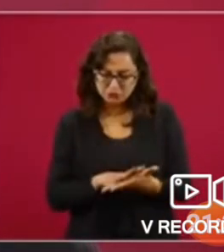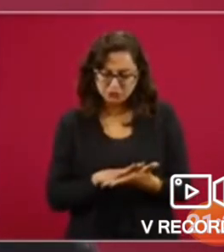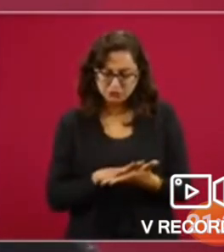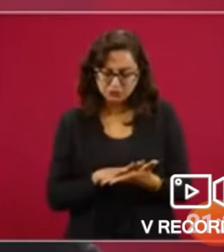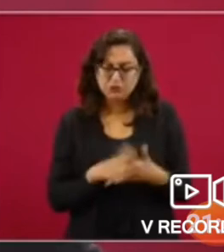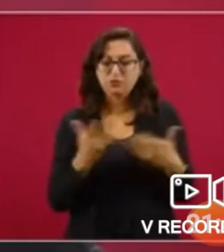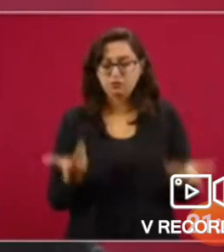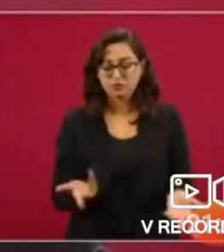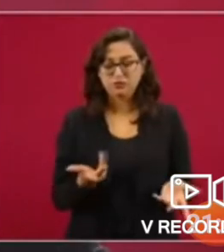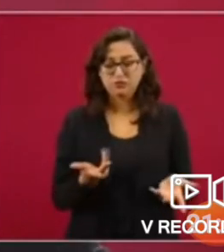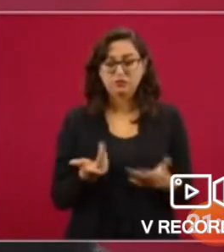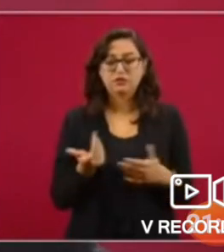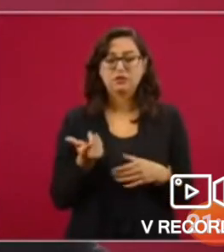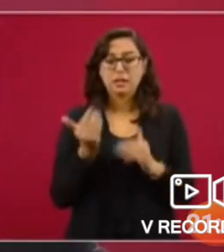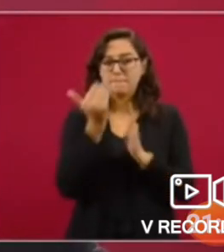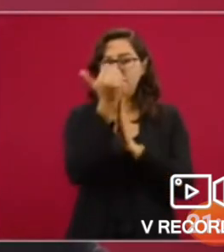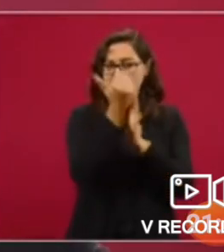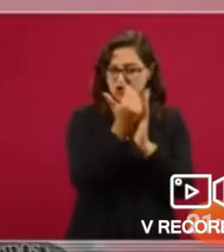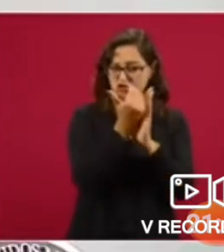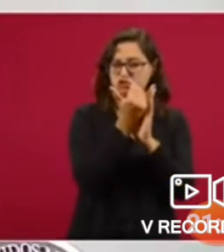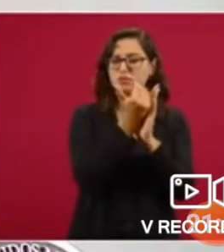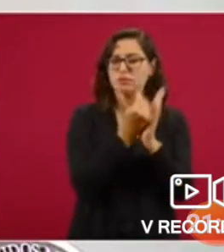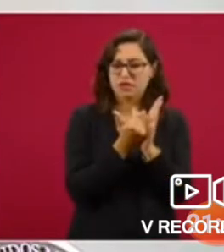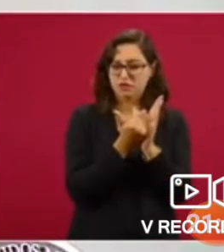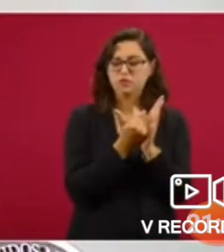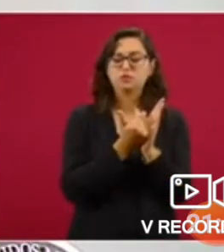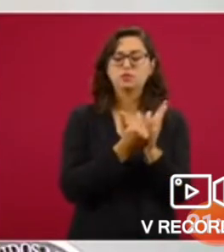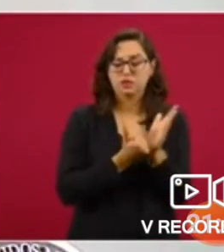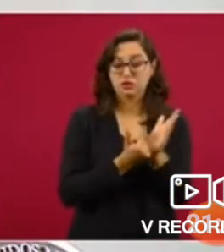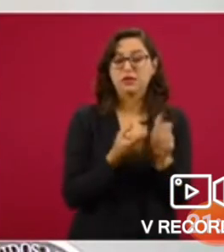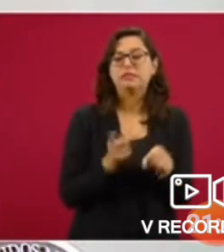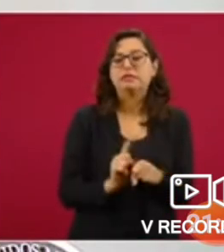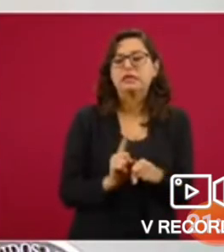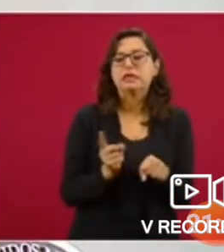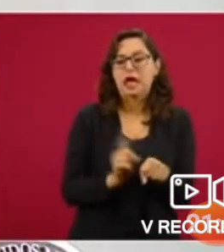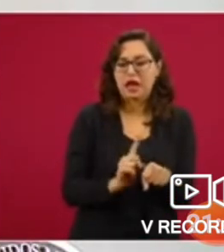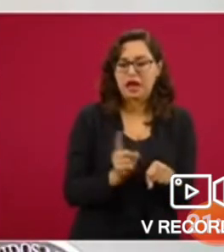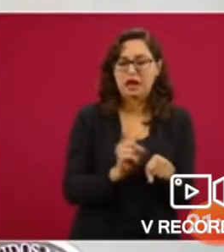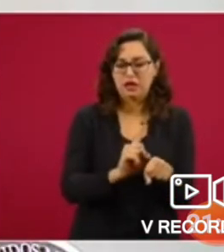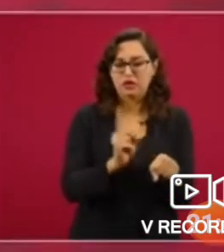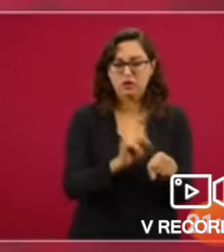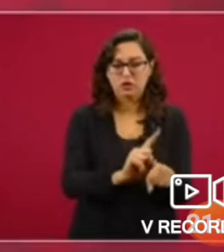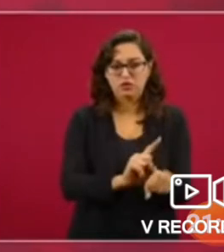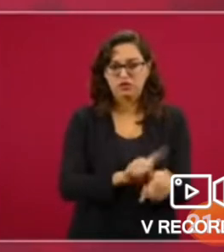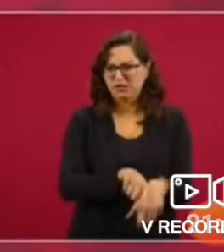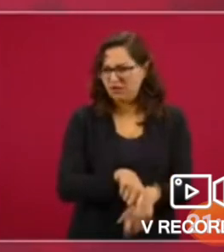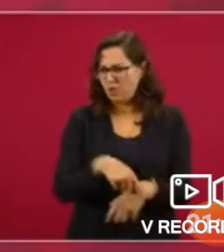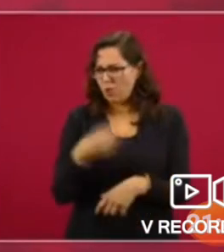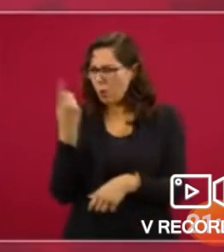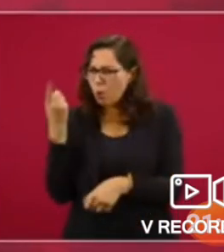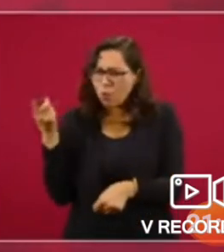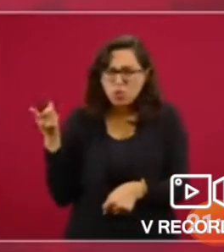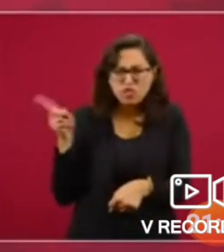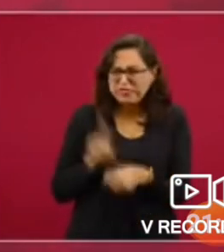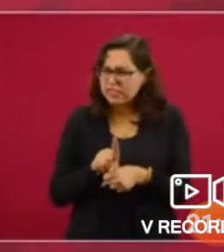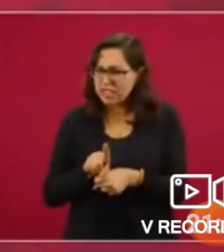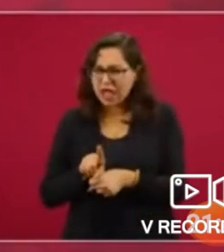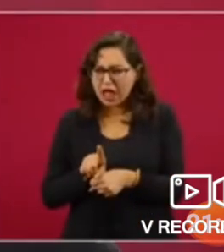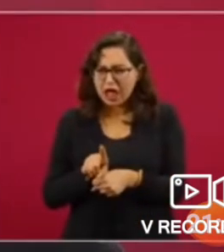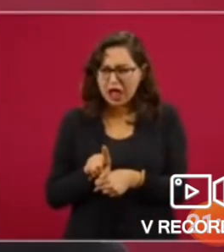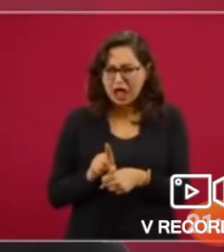epidemia, son cada vez menos por día. Son cada vez menos por día. Entonces no hubo del 4